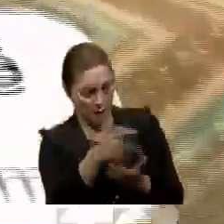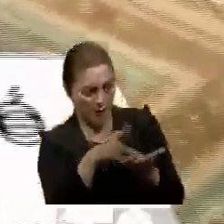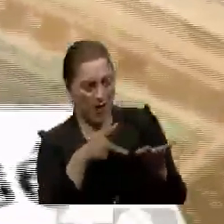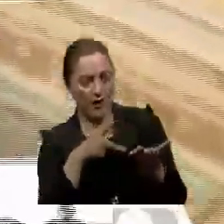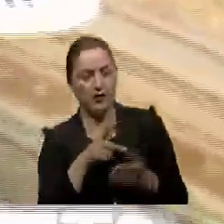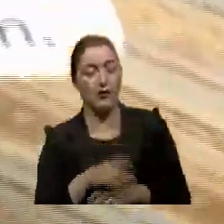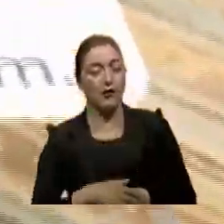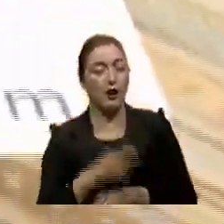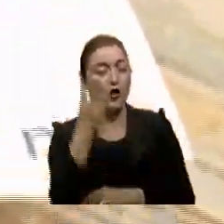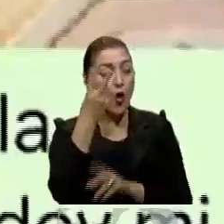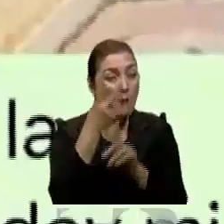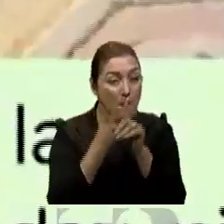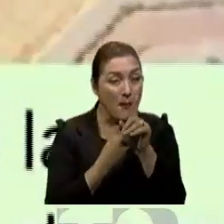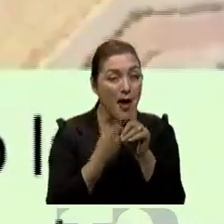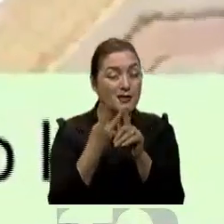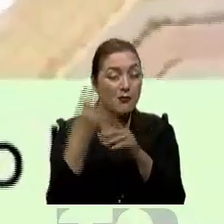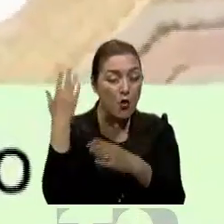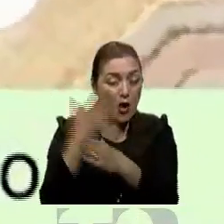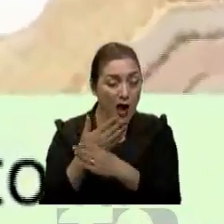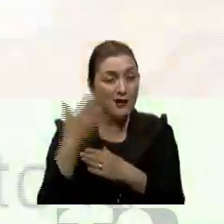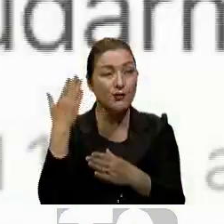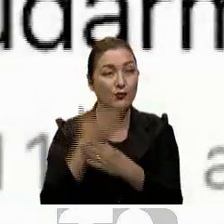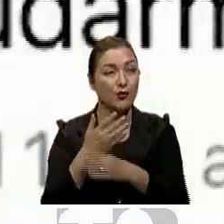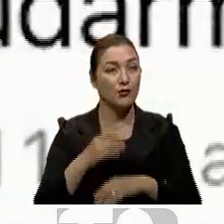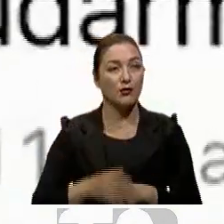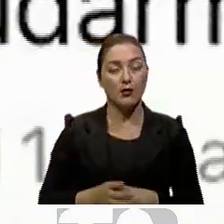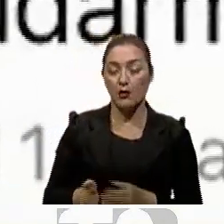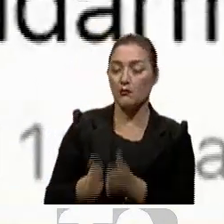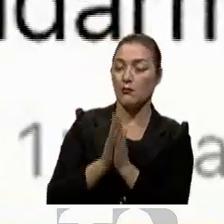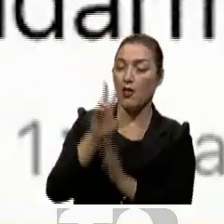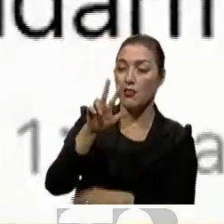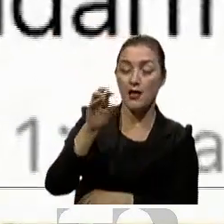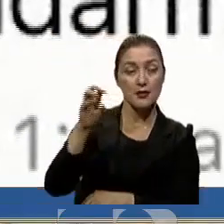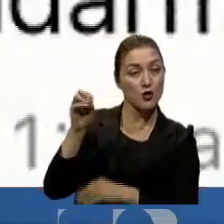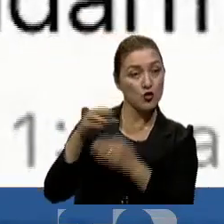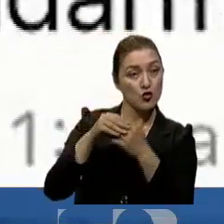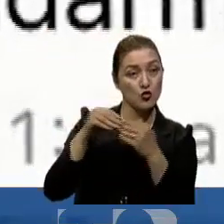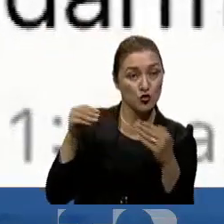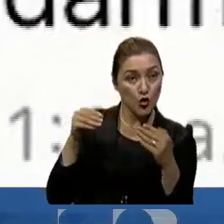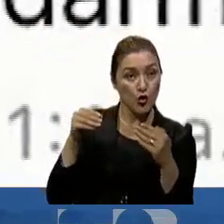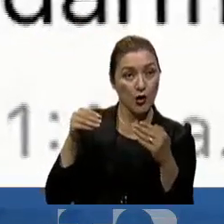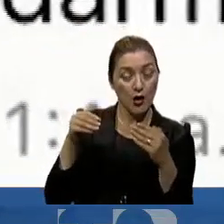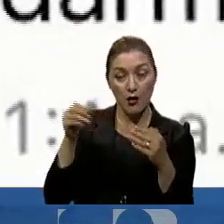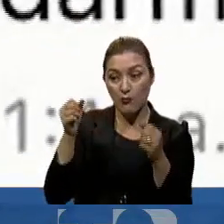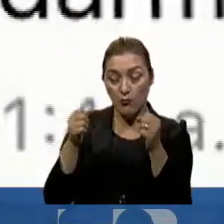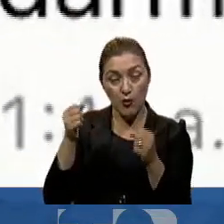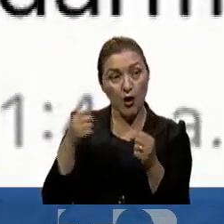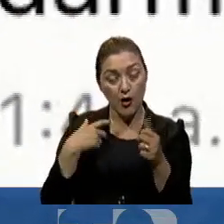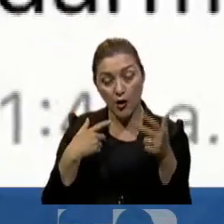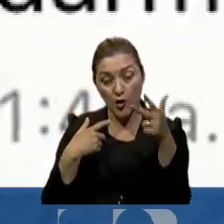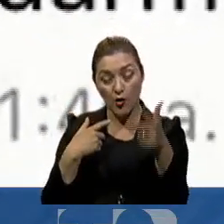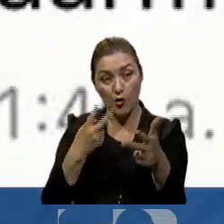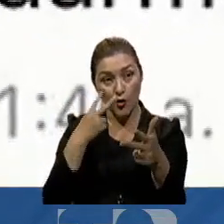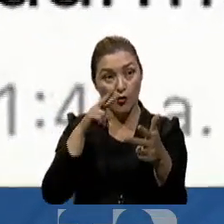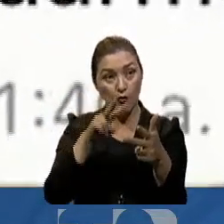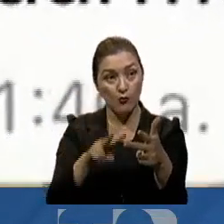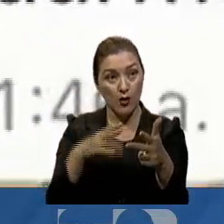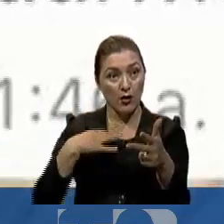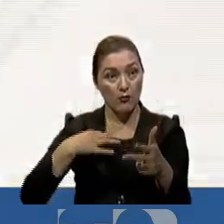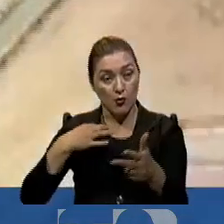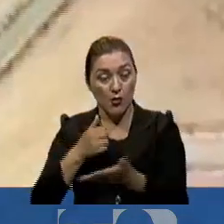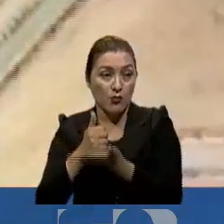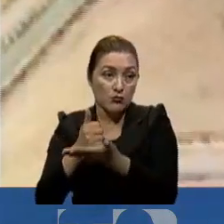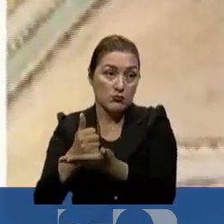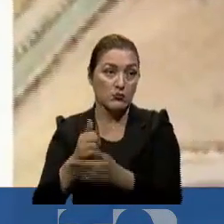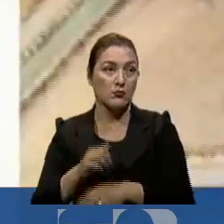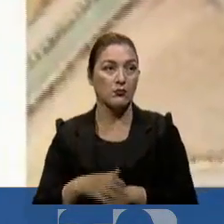hacerse durante 2 meses. Yo solo le voy a pedir $300 y cuando se llegue al paradero de su carro, usted vea cuál sea su voluntad de